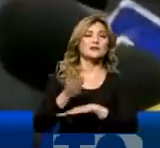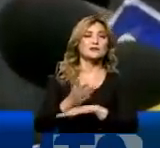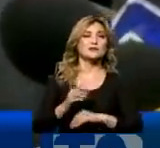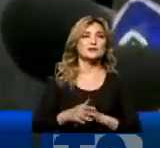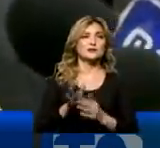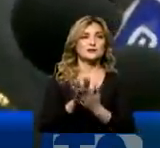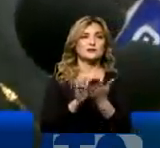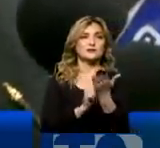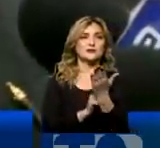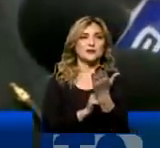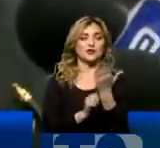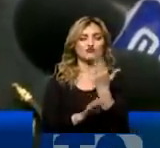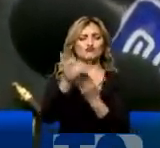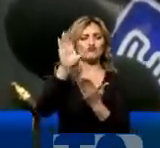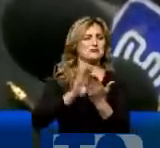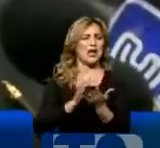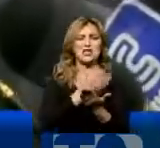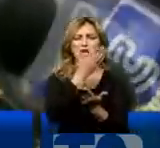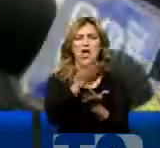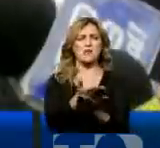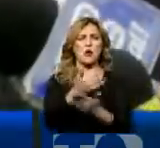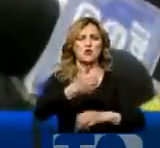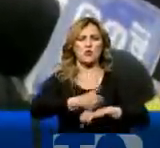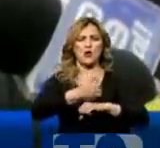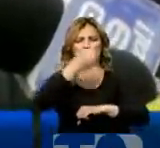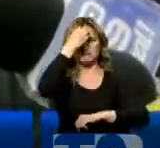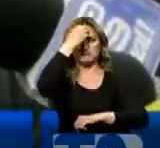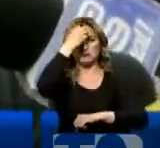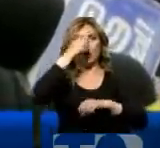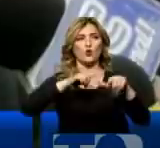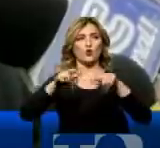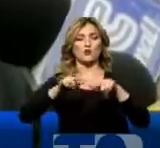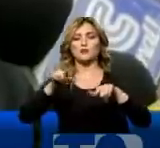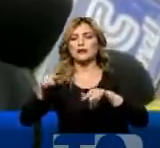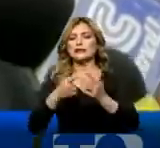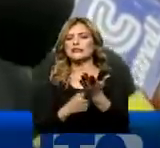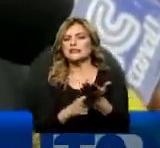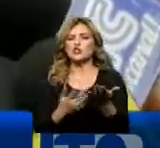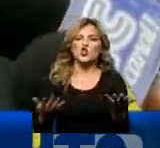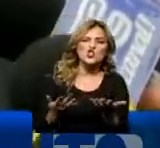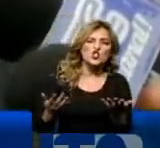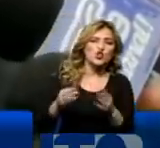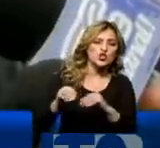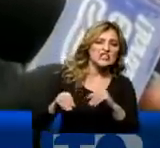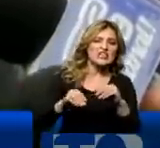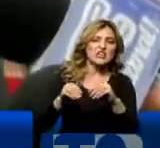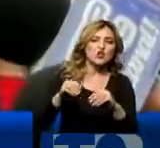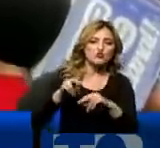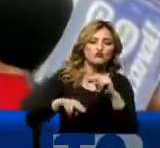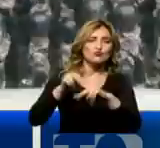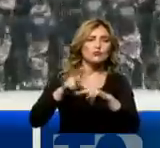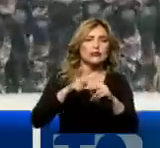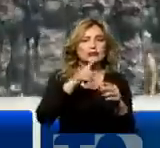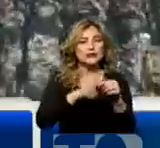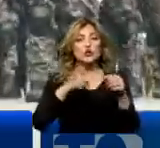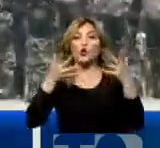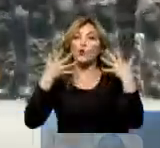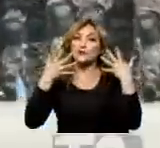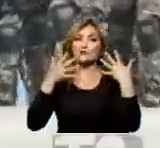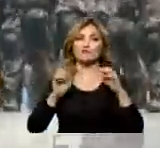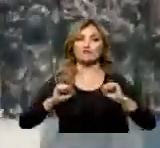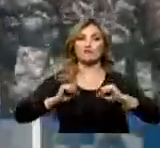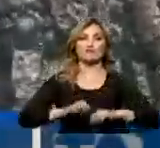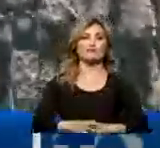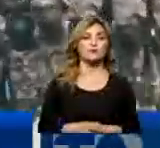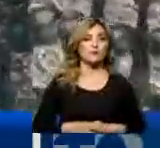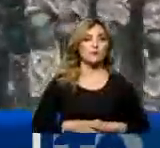está listo y ya fue presentado a las autoridades educativas. Tenemos un par de lugares en donde se está analizando el tema de la policía, en Quito o en Guayaquil. Con un